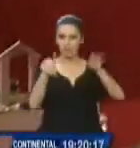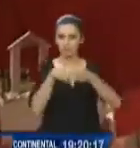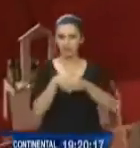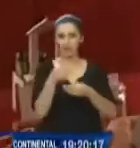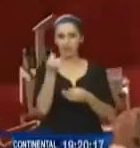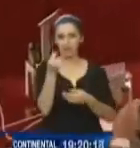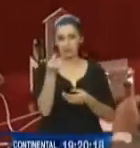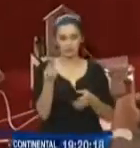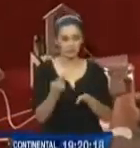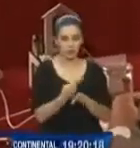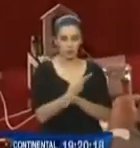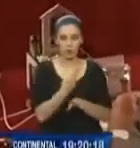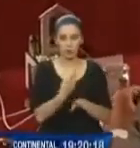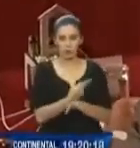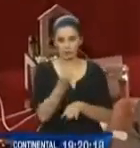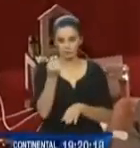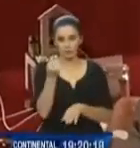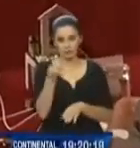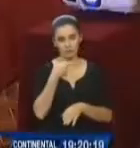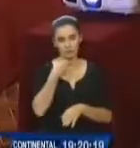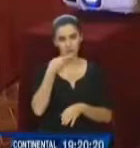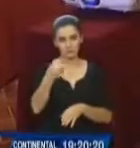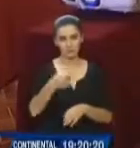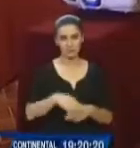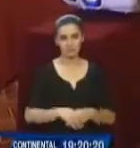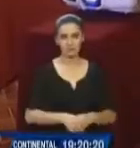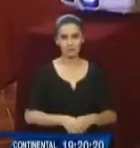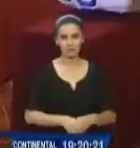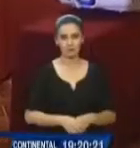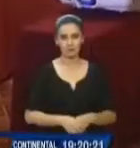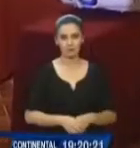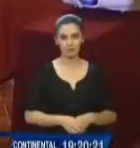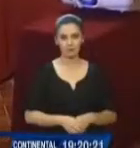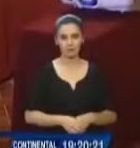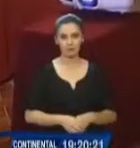el manejo de todo flujo de recurso público. Fernanda Vera, Ecuador TV.